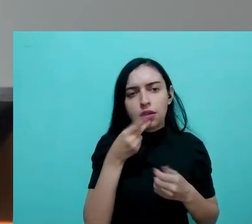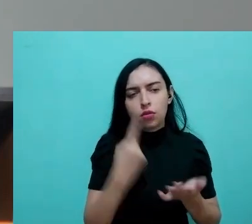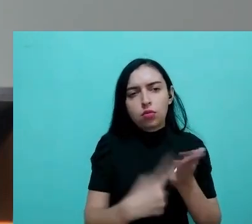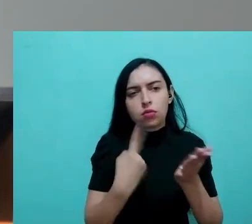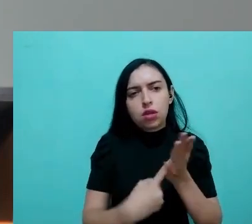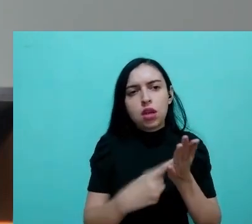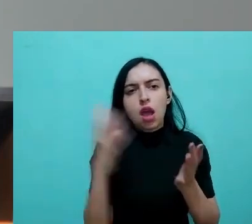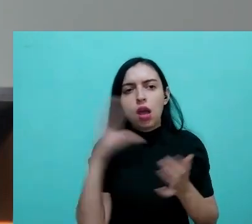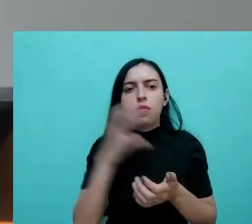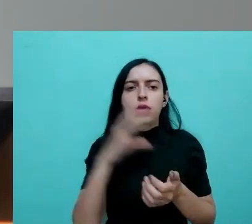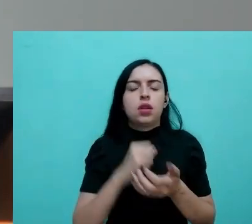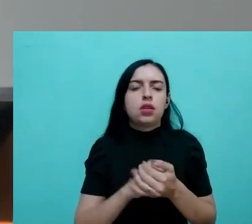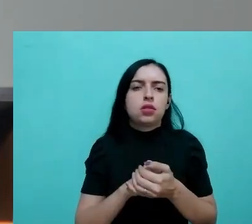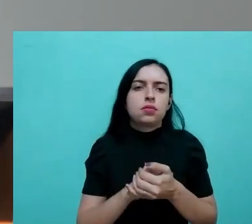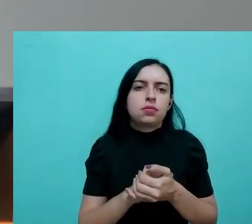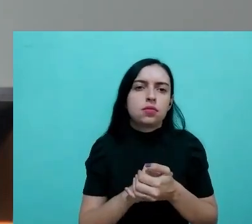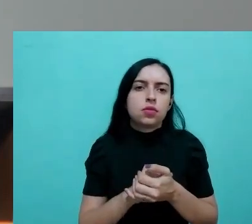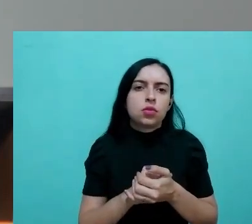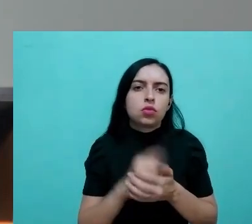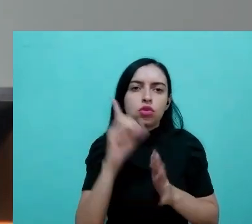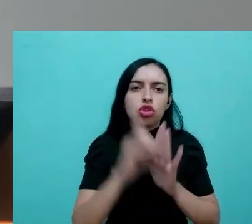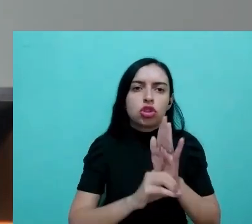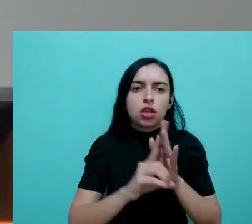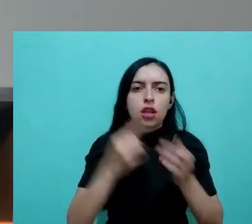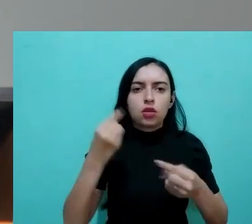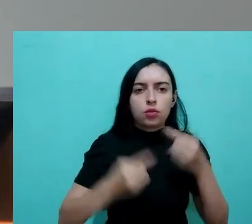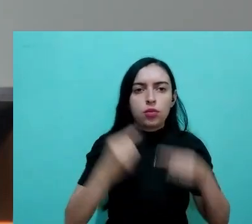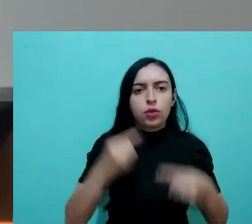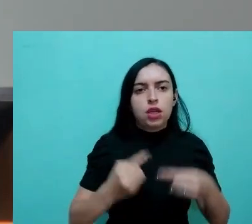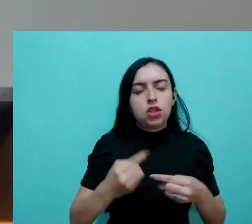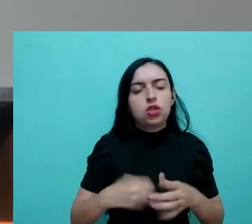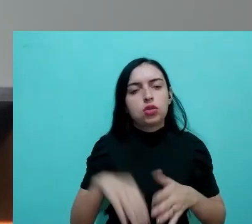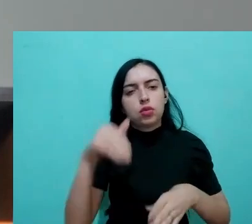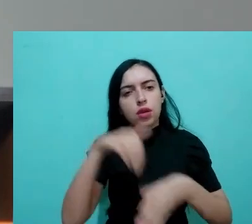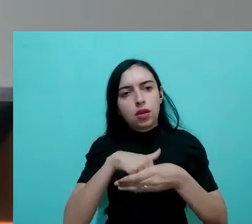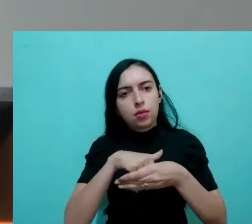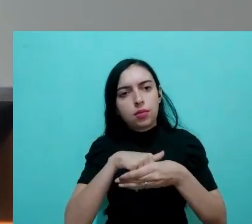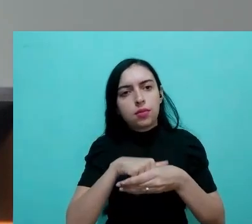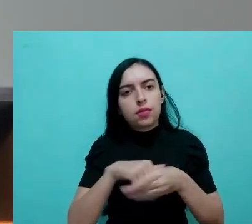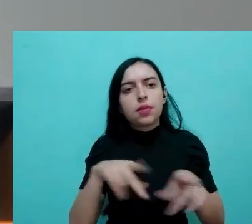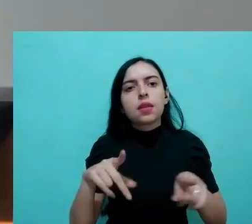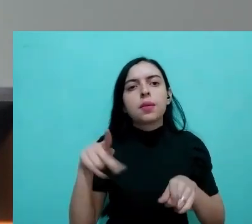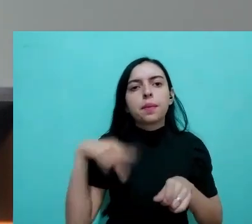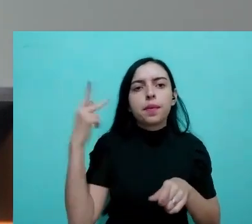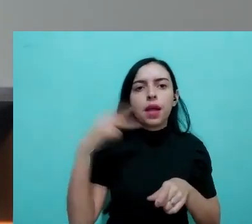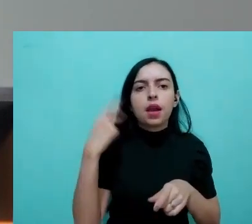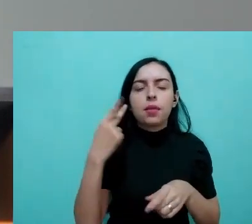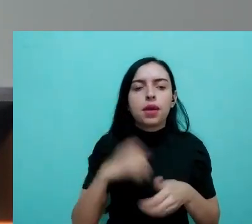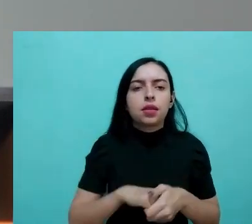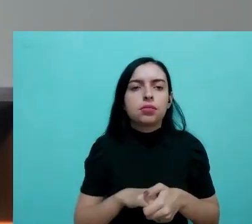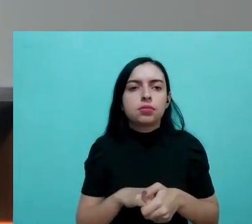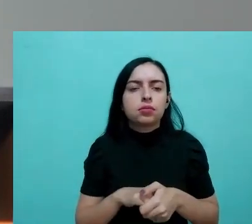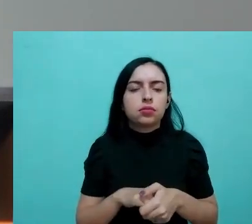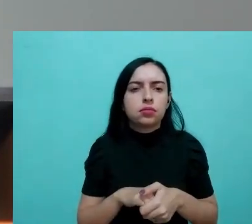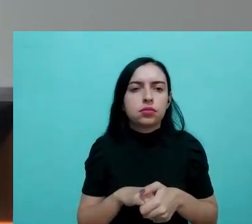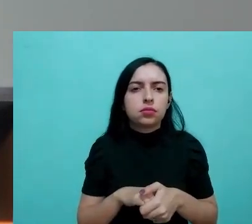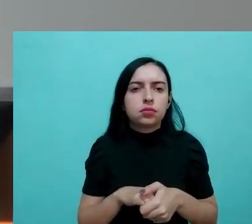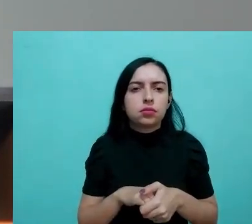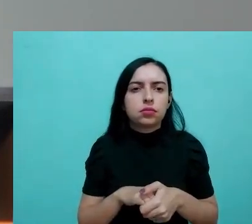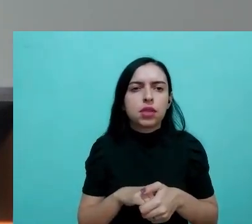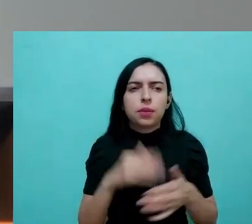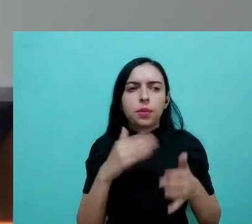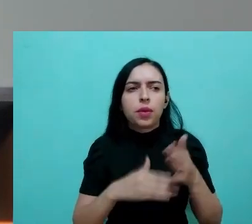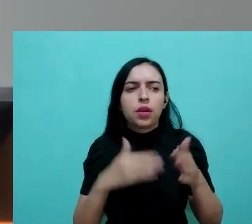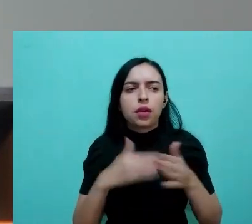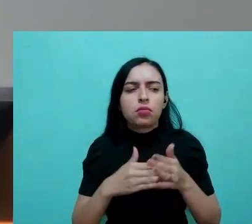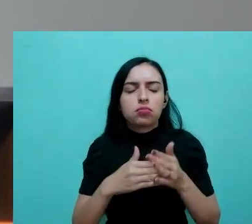Pierre, Tratado de Derecho Político, Electoral y Parlamentario. Bajo la Tercera República fue uno